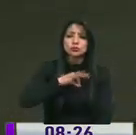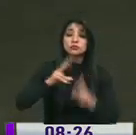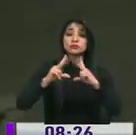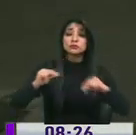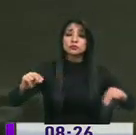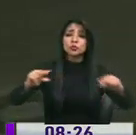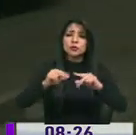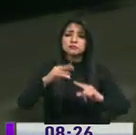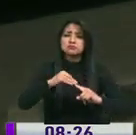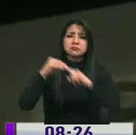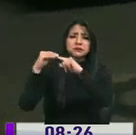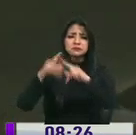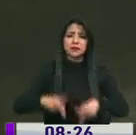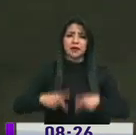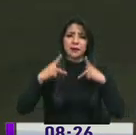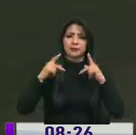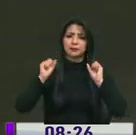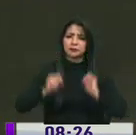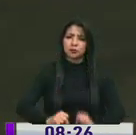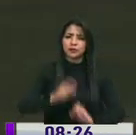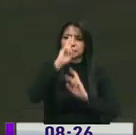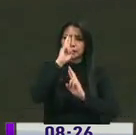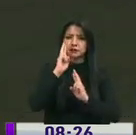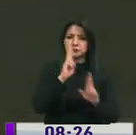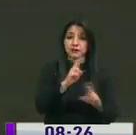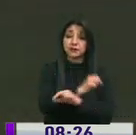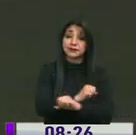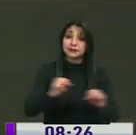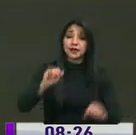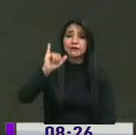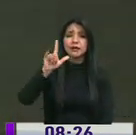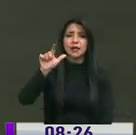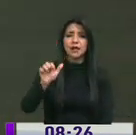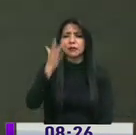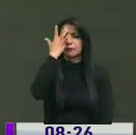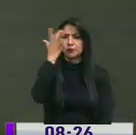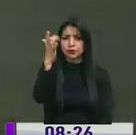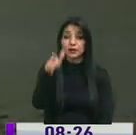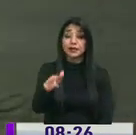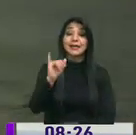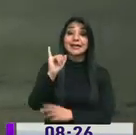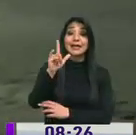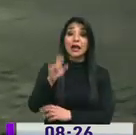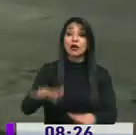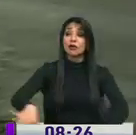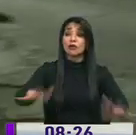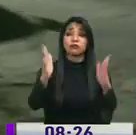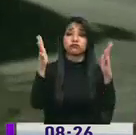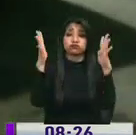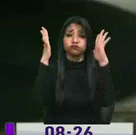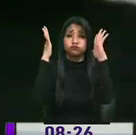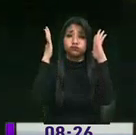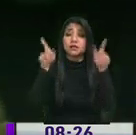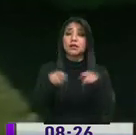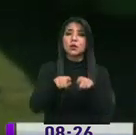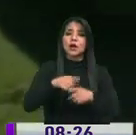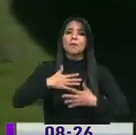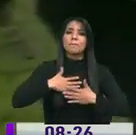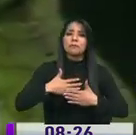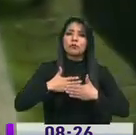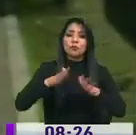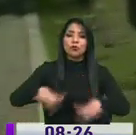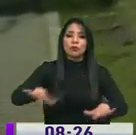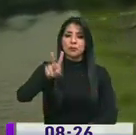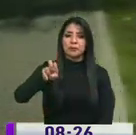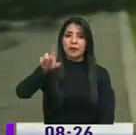es lo principal en la vida del ser humano. ¿Y por qué queremos salvar al Ilaló? El Ilaló es el pulmón de la ciudad de Quito, del Valle de los Chillos,